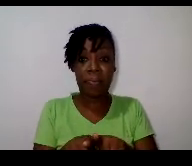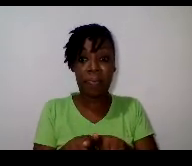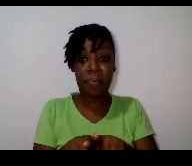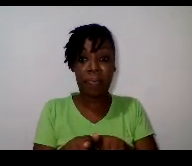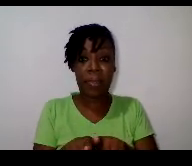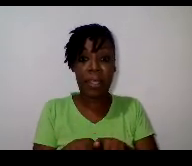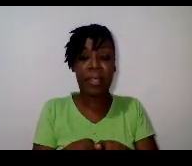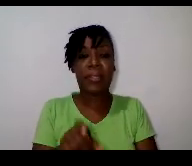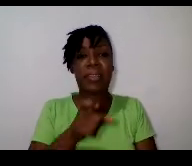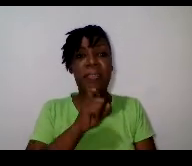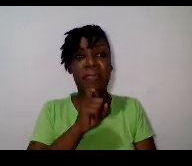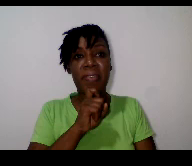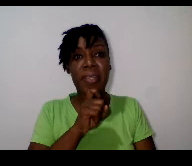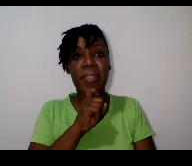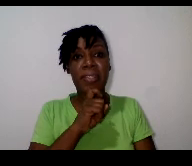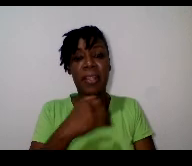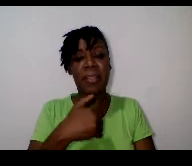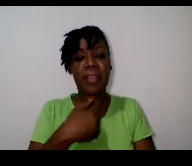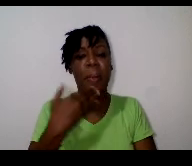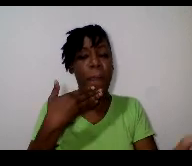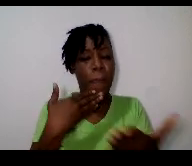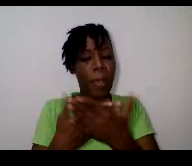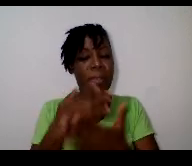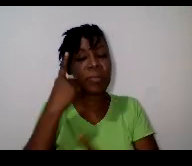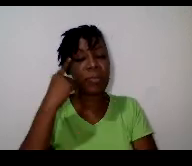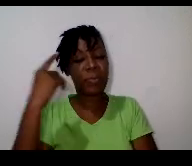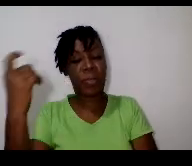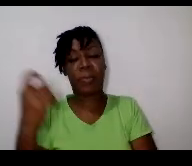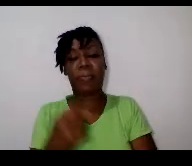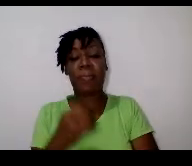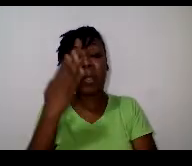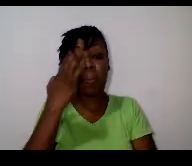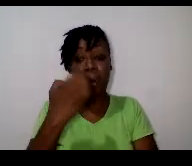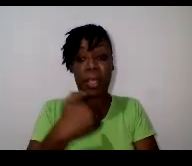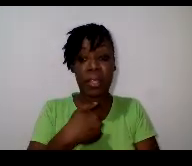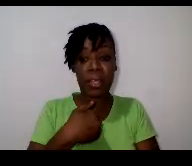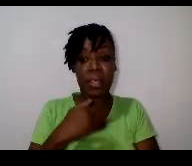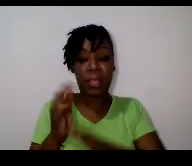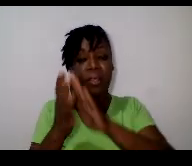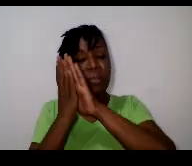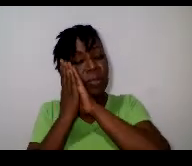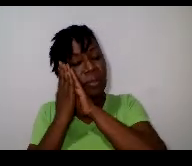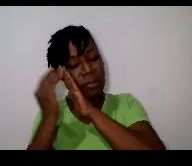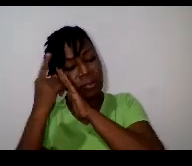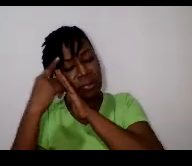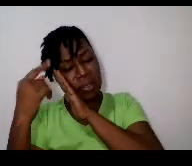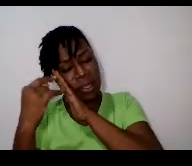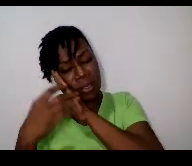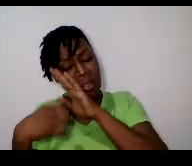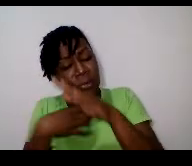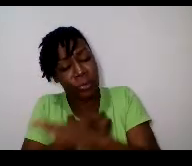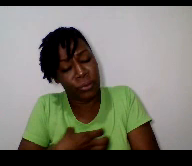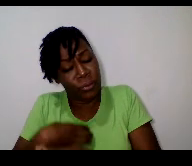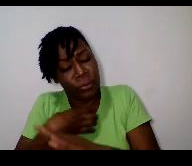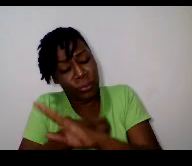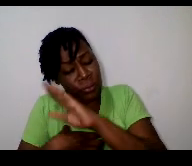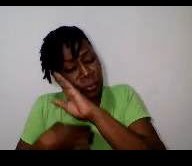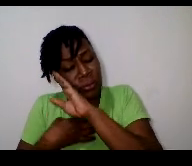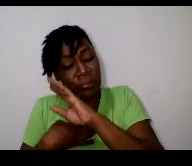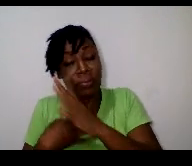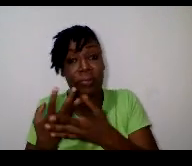les cuesta después tener un buen sueño, porque lo que tiene es que tienen pesadillas, ¿verdad? Los niños se levantan